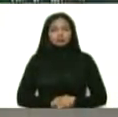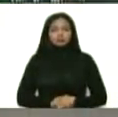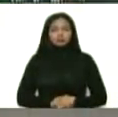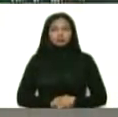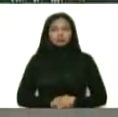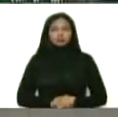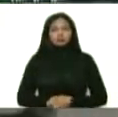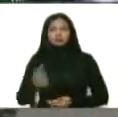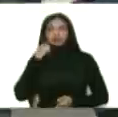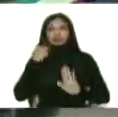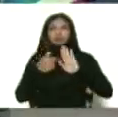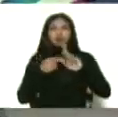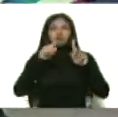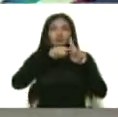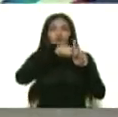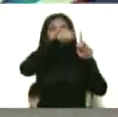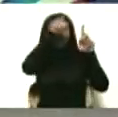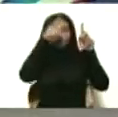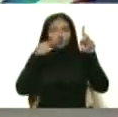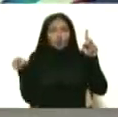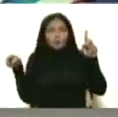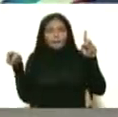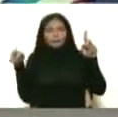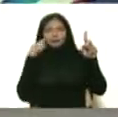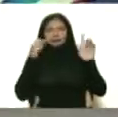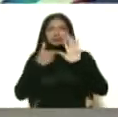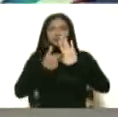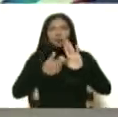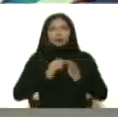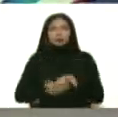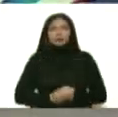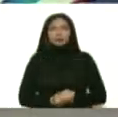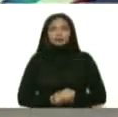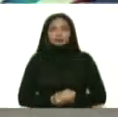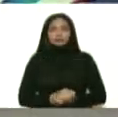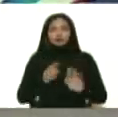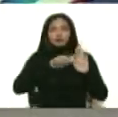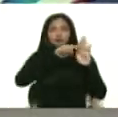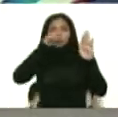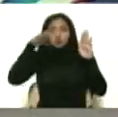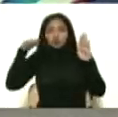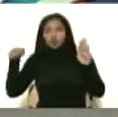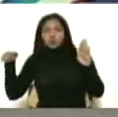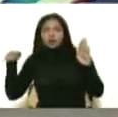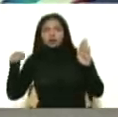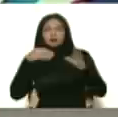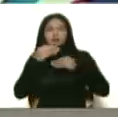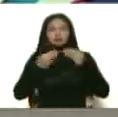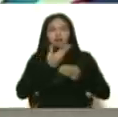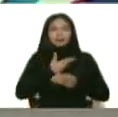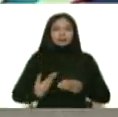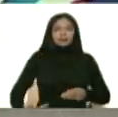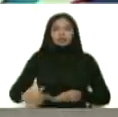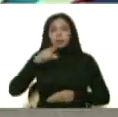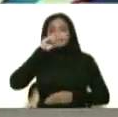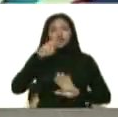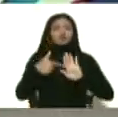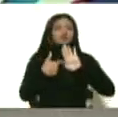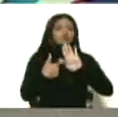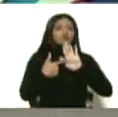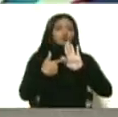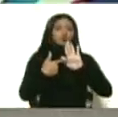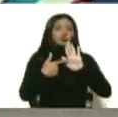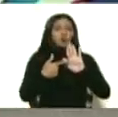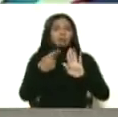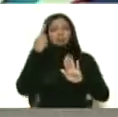Aquí tenemos la curva de, que ya es una curva que se ha hecho famosa, que fue la curva que el presidente Maduro mostró